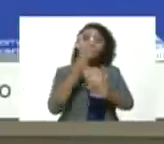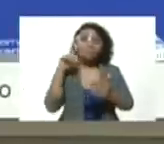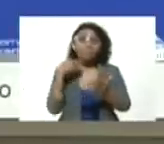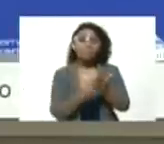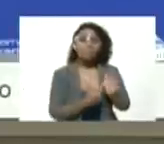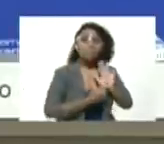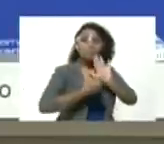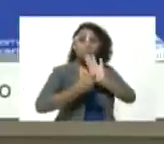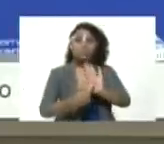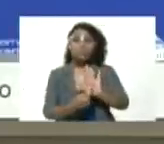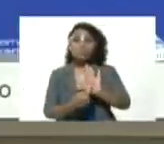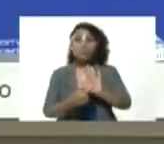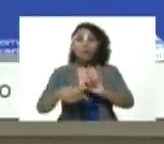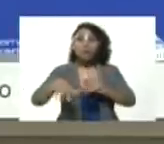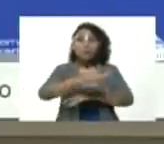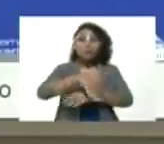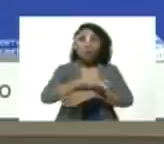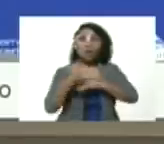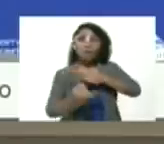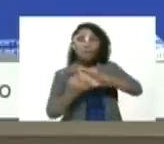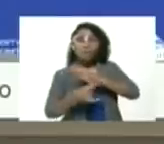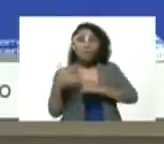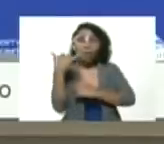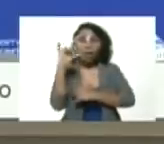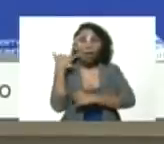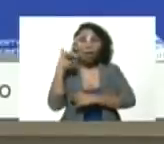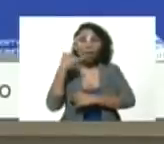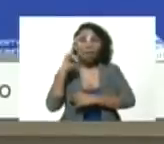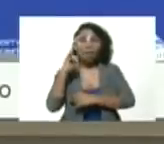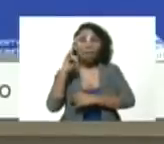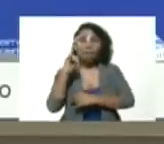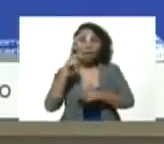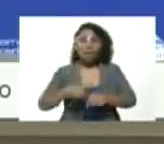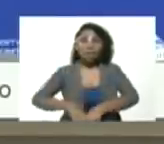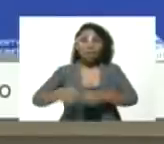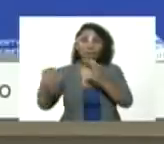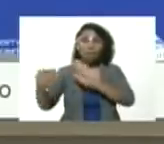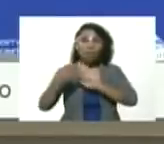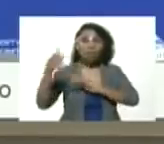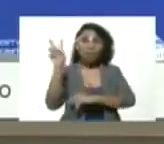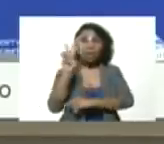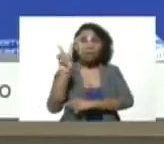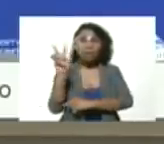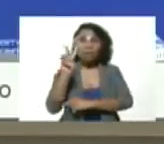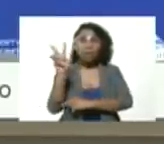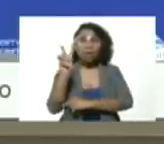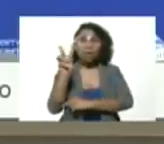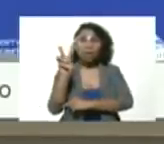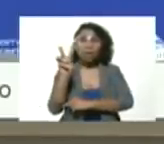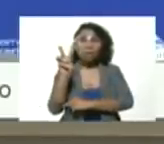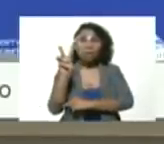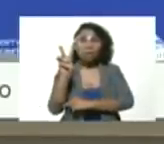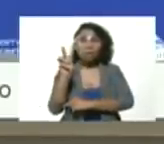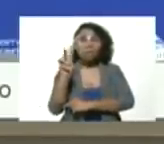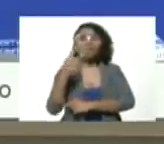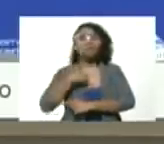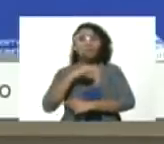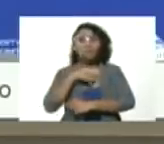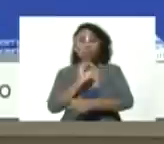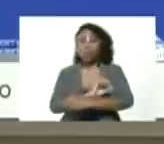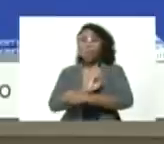mostrado todos los instrumentos que sustentan el daño contra Venezuela. Hemos enviado